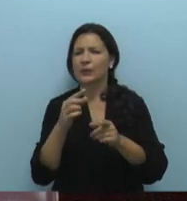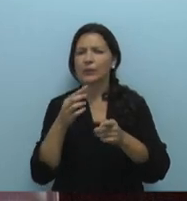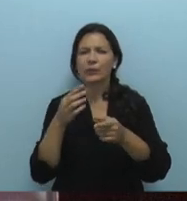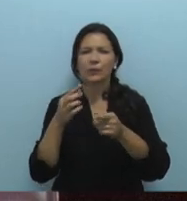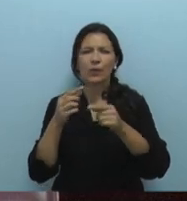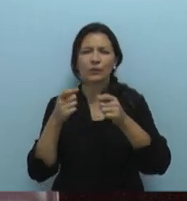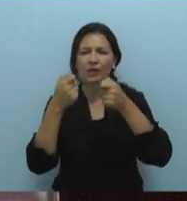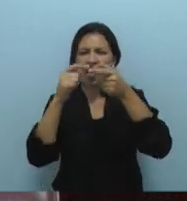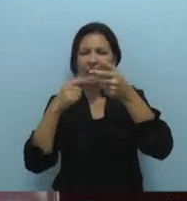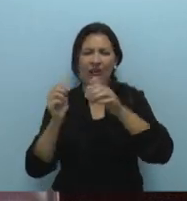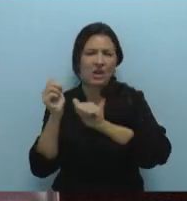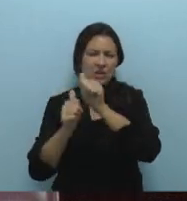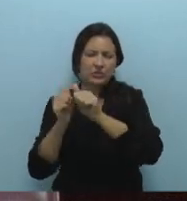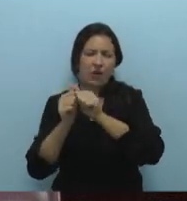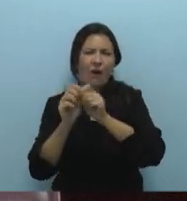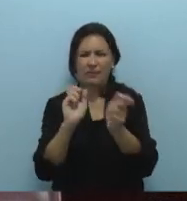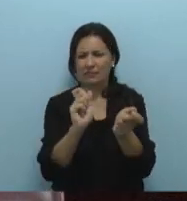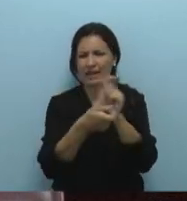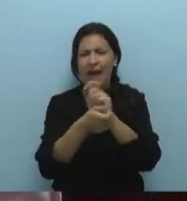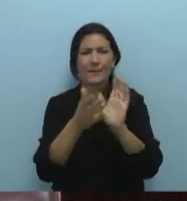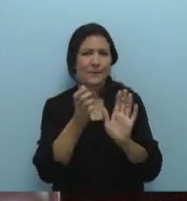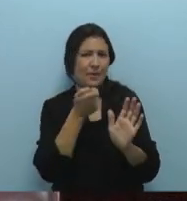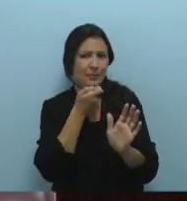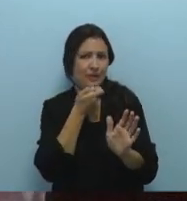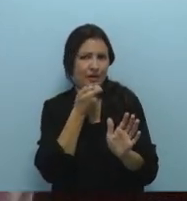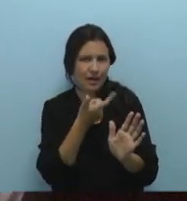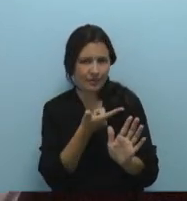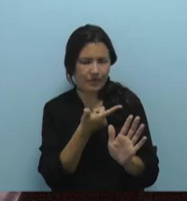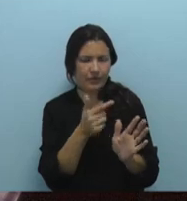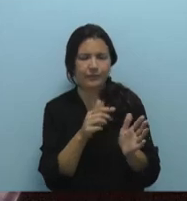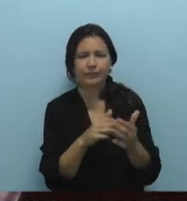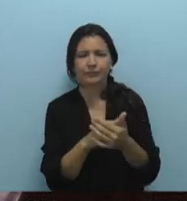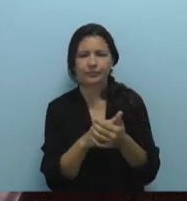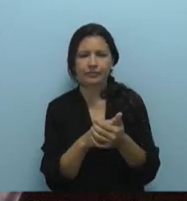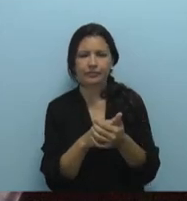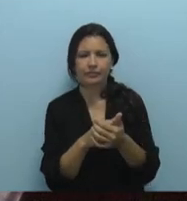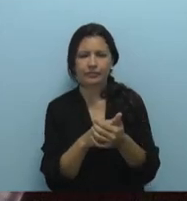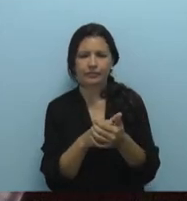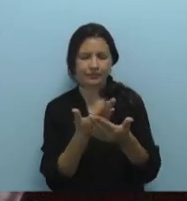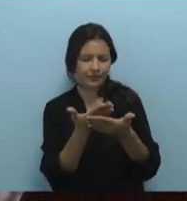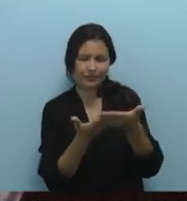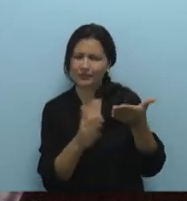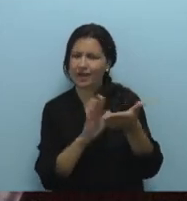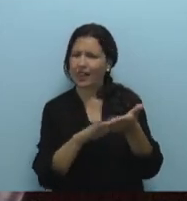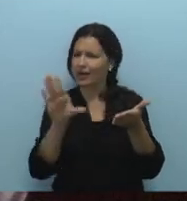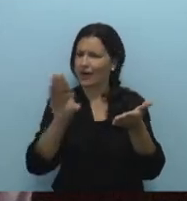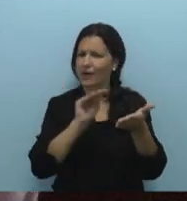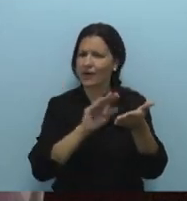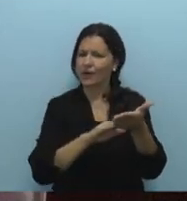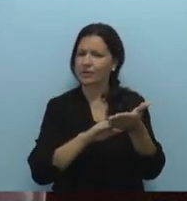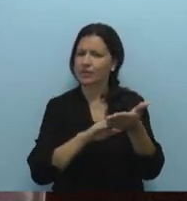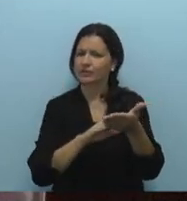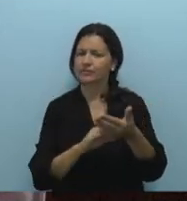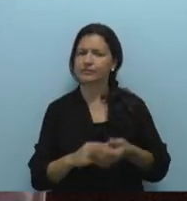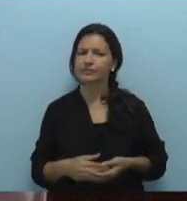orientación a nuestra democracia. Y me permito citar a alguien que ya ha sido citado en este